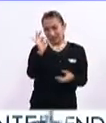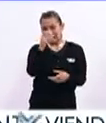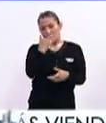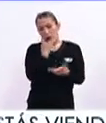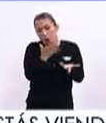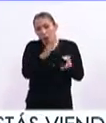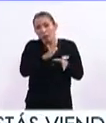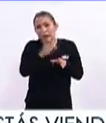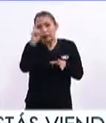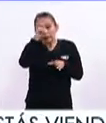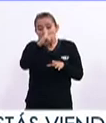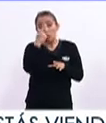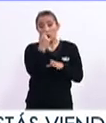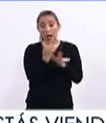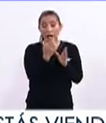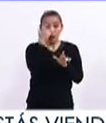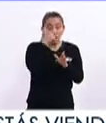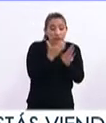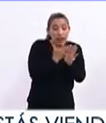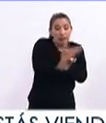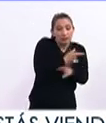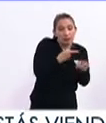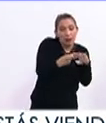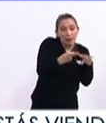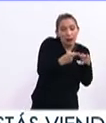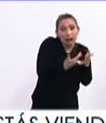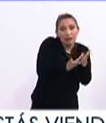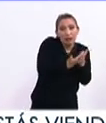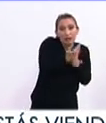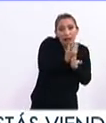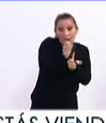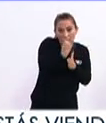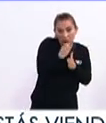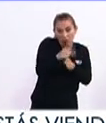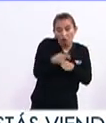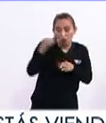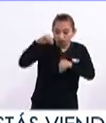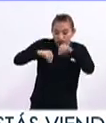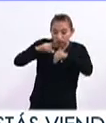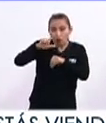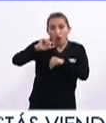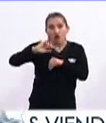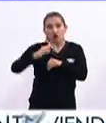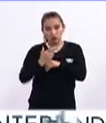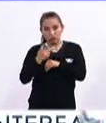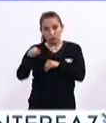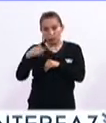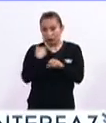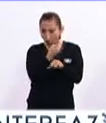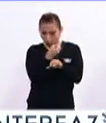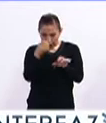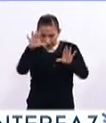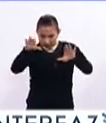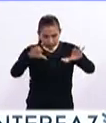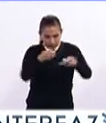cueste un poco más de trabajo, una noche antes preparar el desayuno, el lunch, incluso para los niños, ya tener todo estructurado y organizado, porque evidentemente